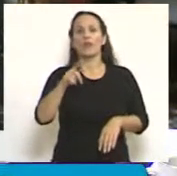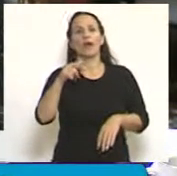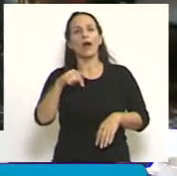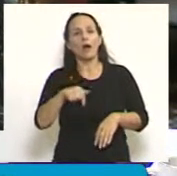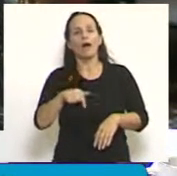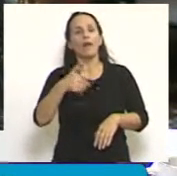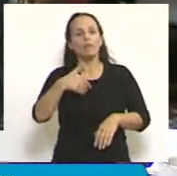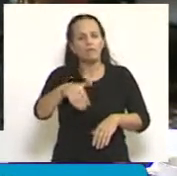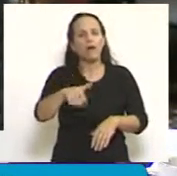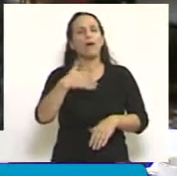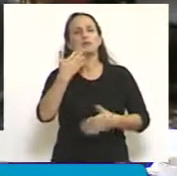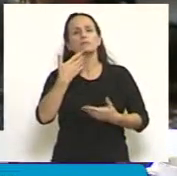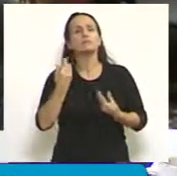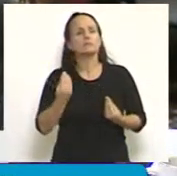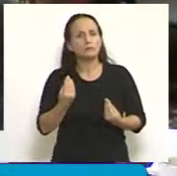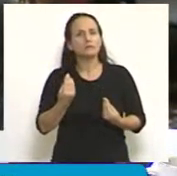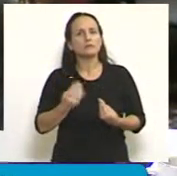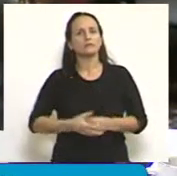de las audiencias.